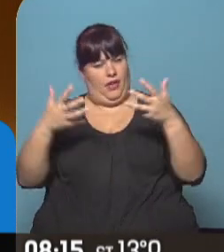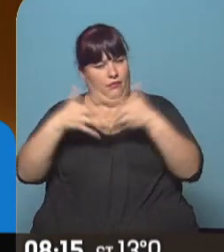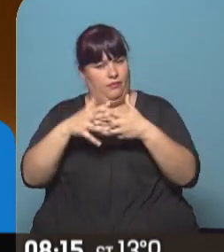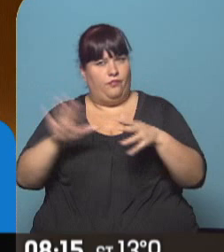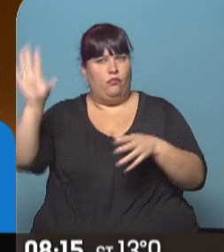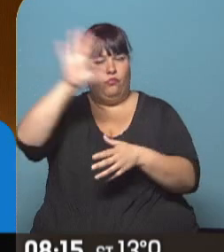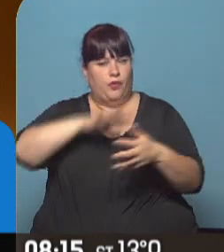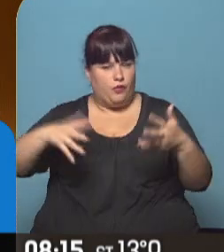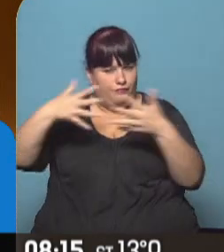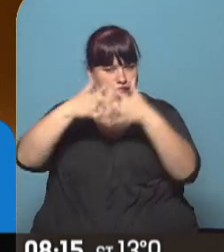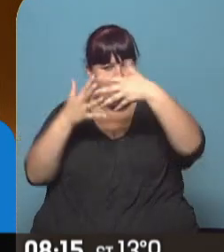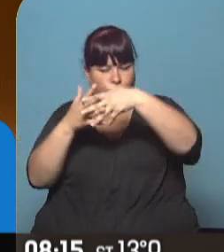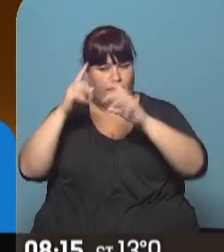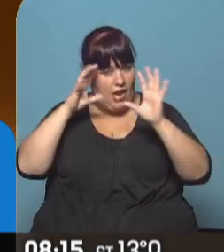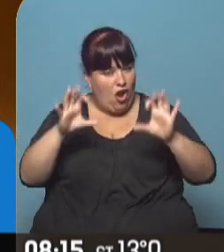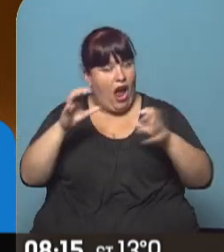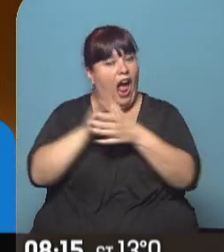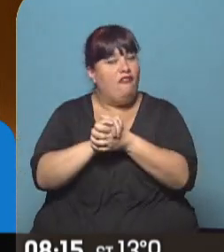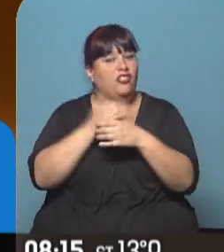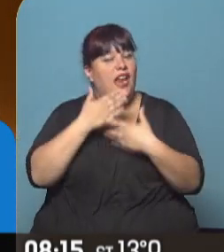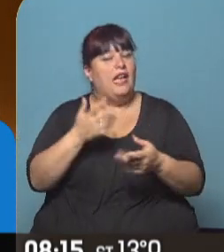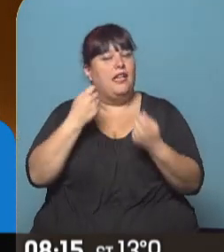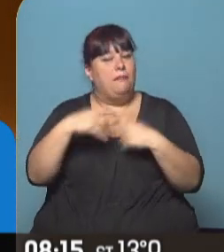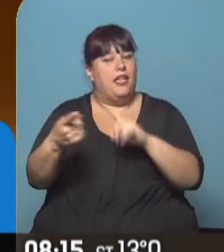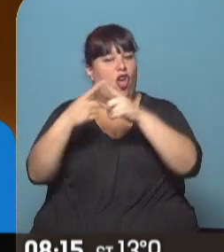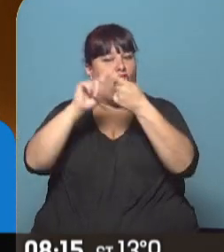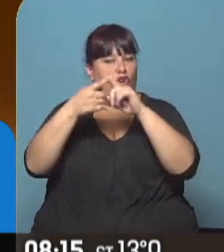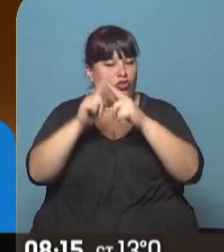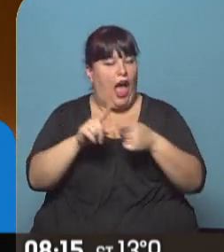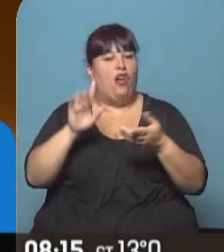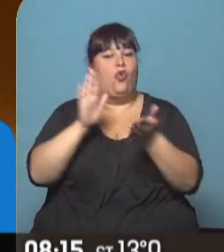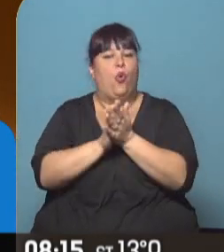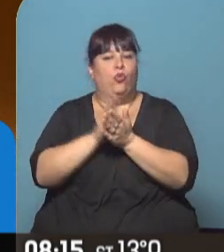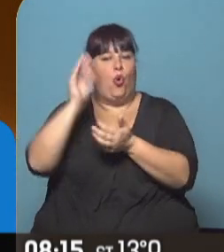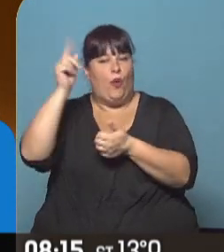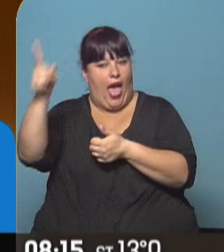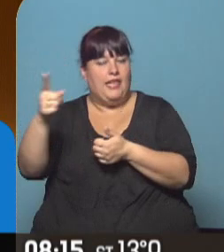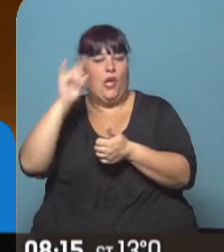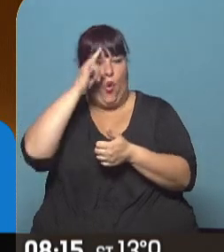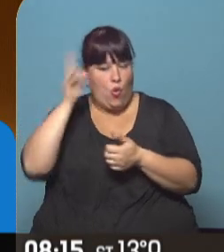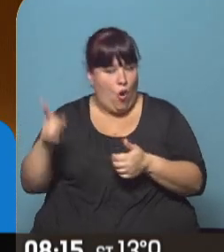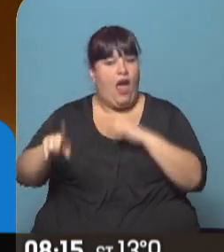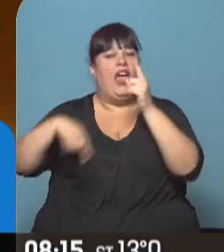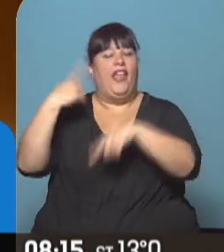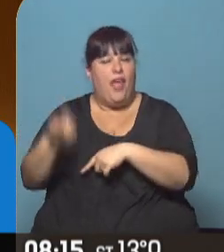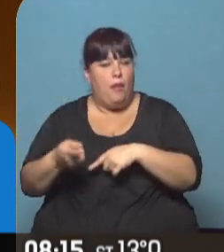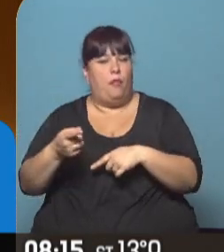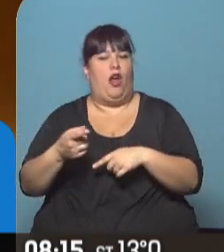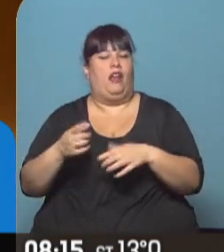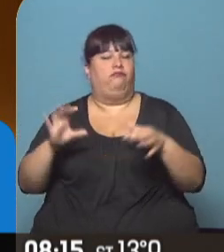regional y tengamos en cuenta que alfonsín comenzó con las relaciones estrategias con brasil y con uruguay que luego fueron